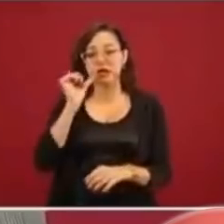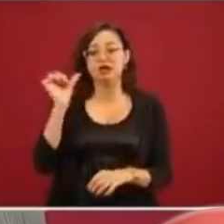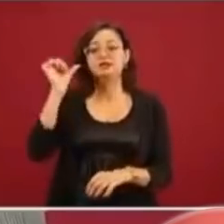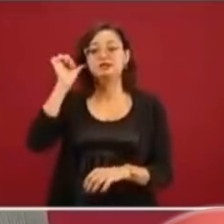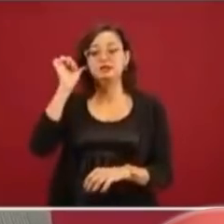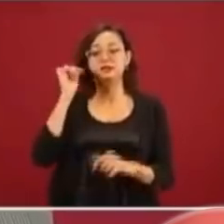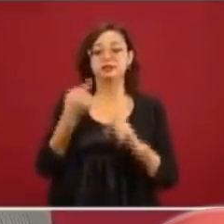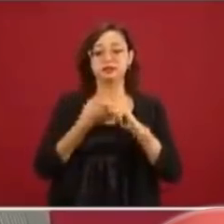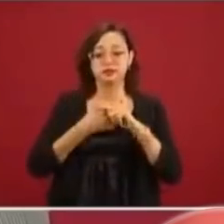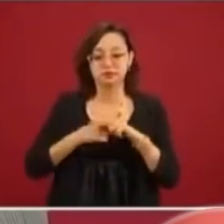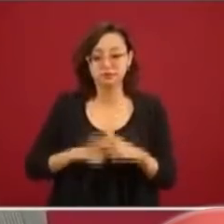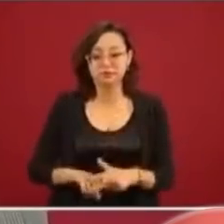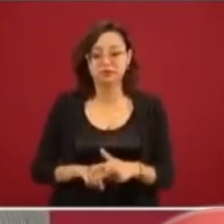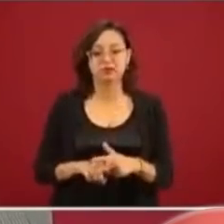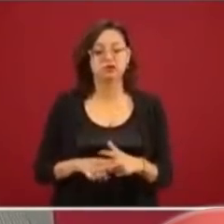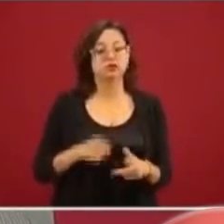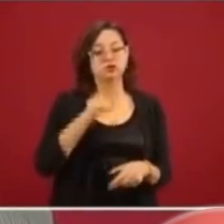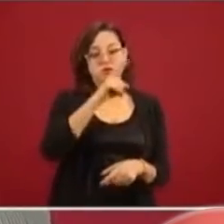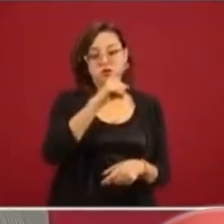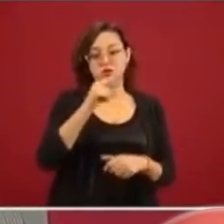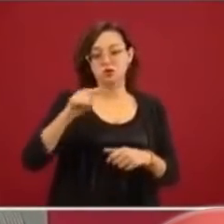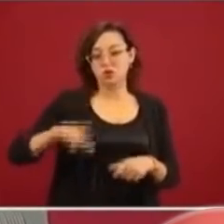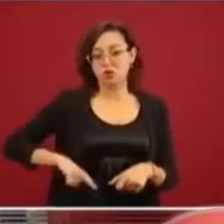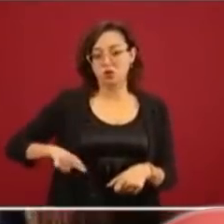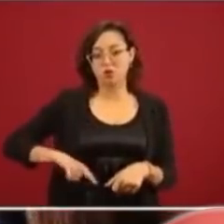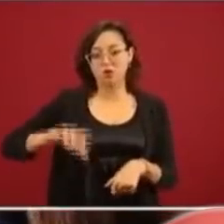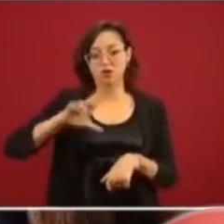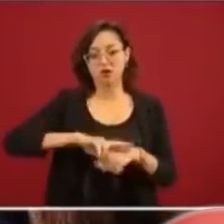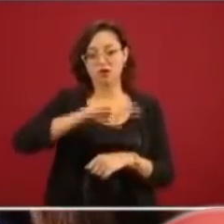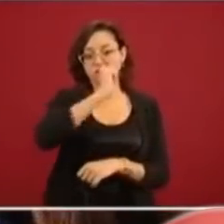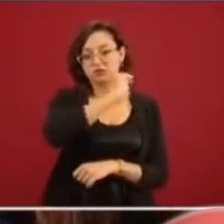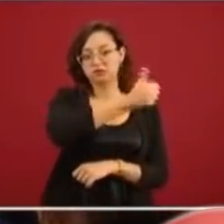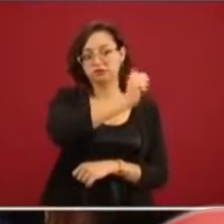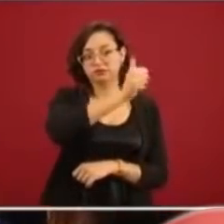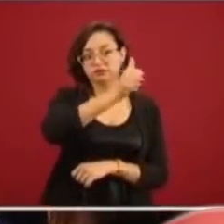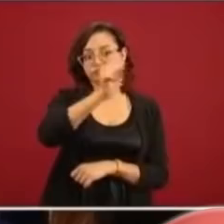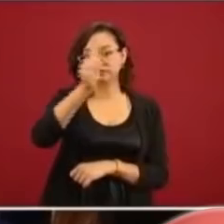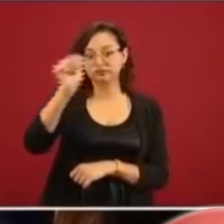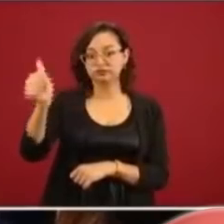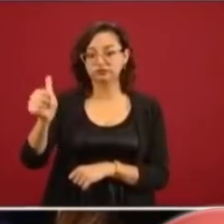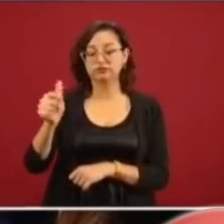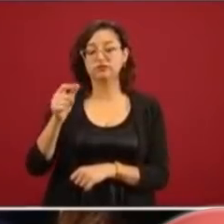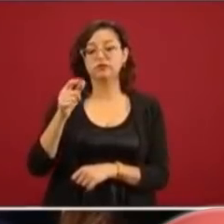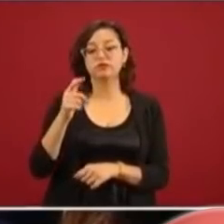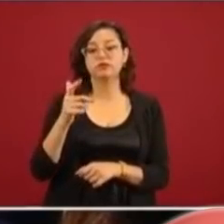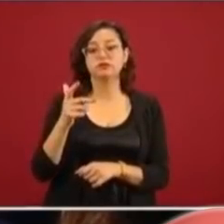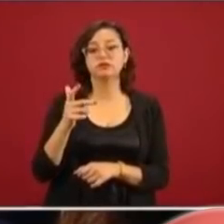ayer se le pidió a cada uno de los gobernadores que tuvieran su